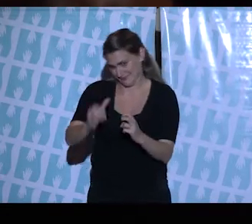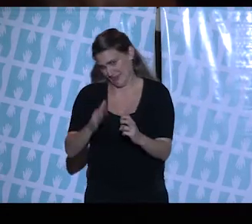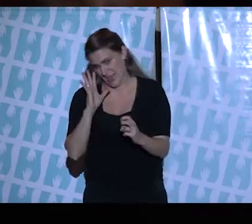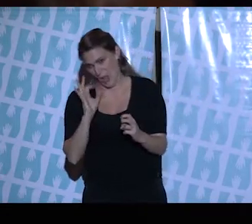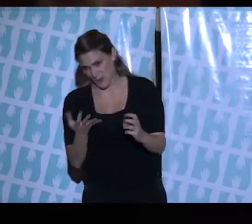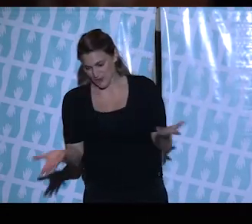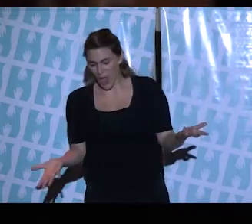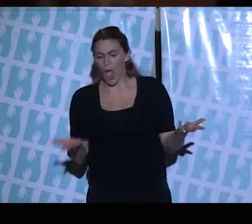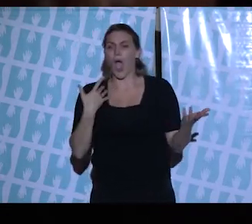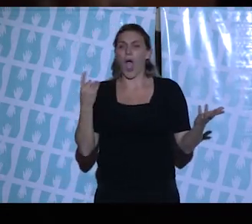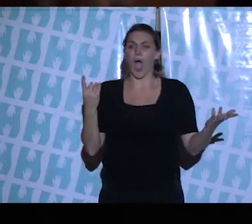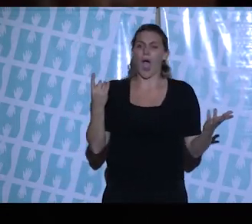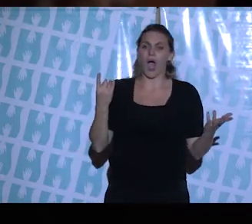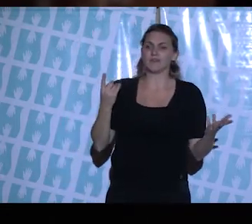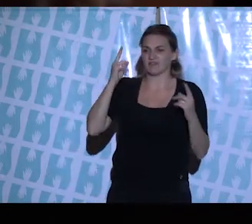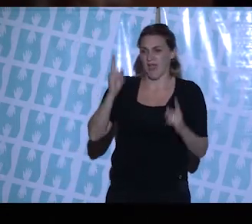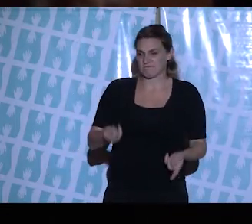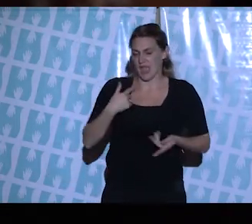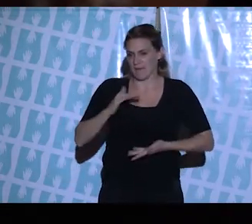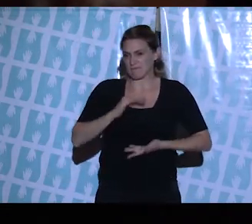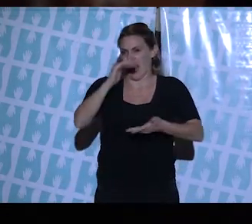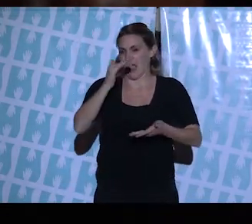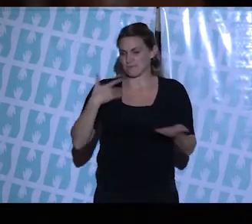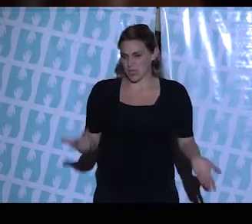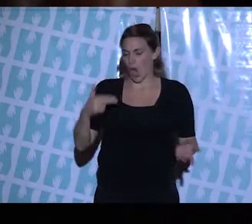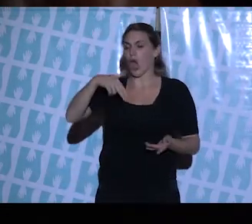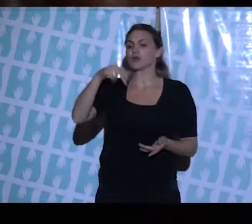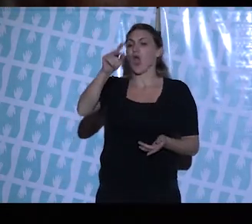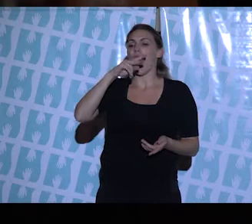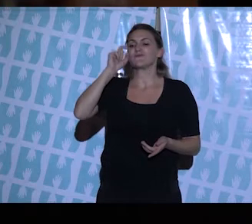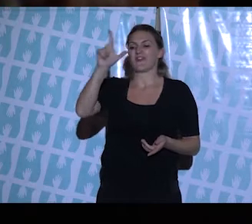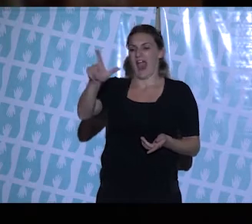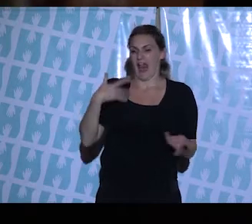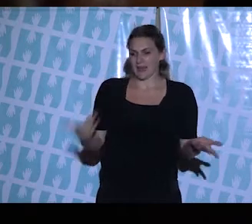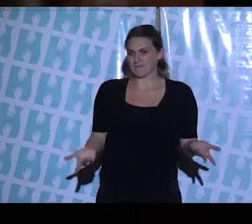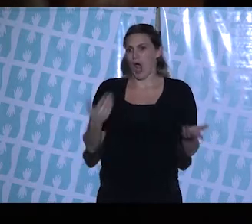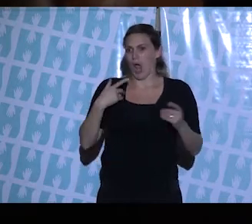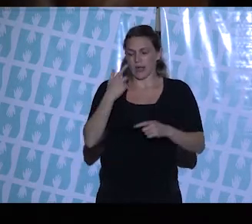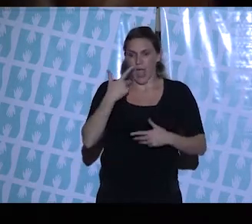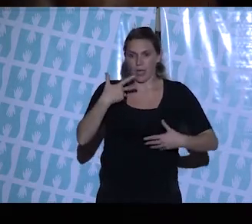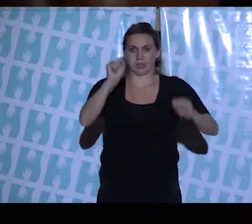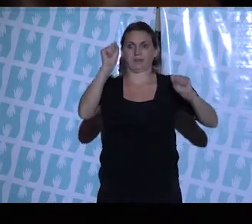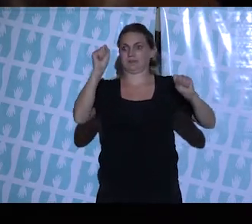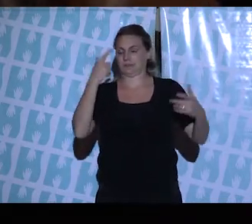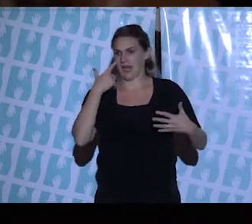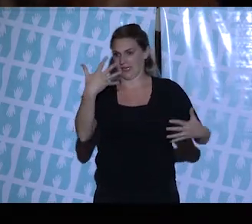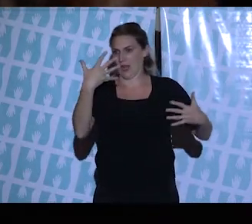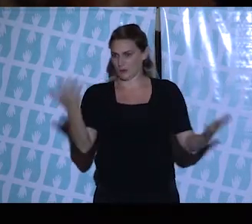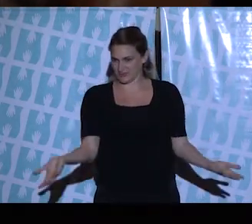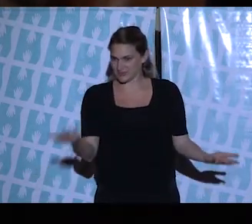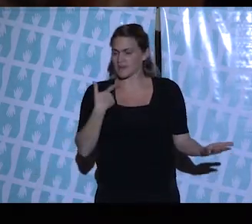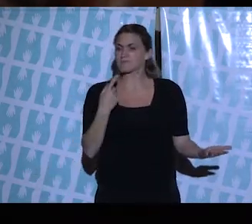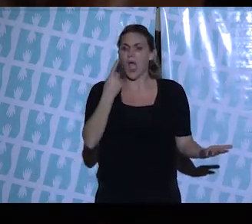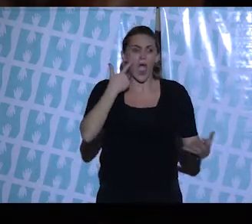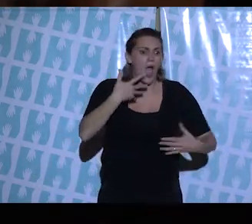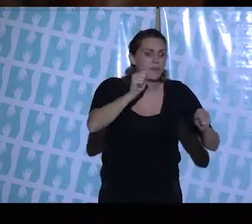algunas de ellas han merecido el premio Nobel por los descubrimientos tendientes a demostrar que la enfermedad de